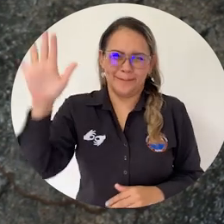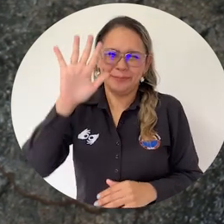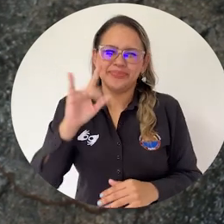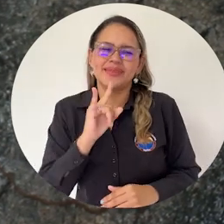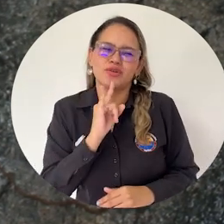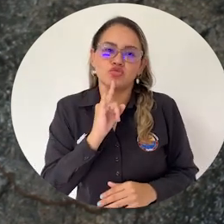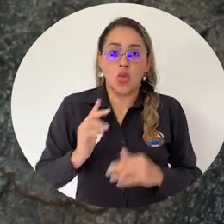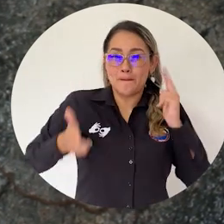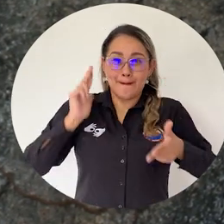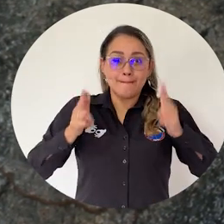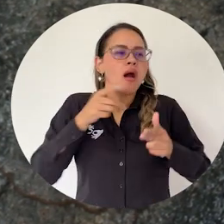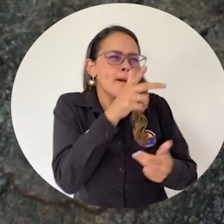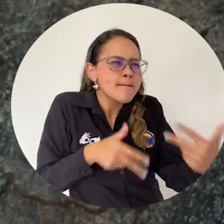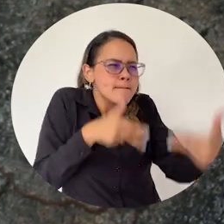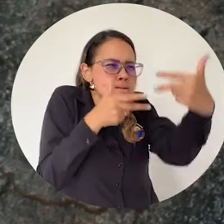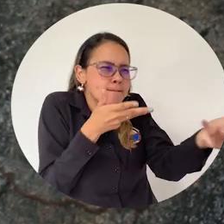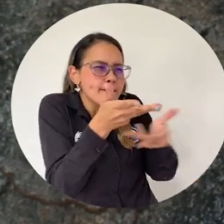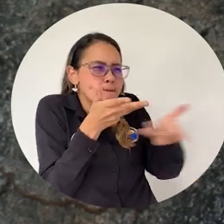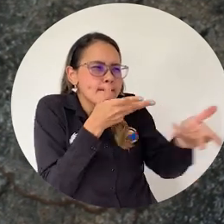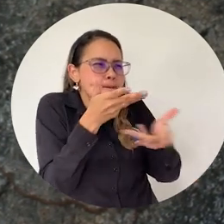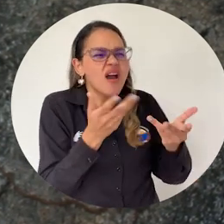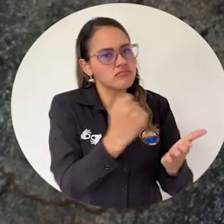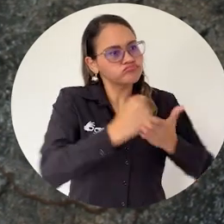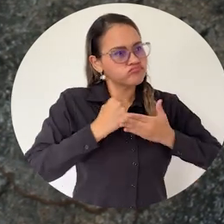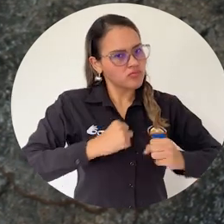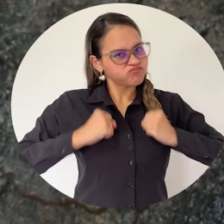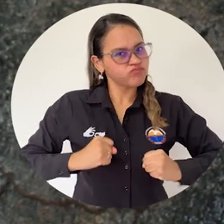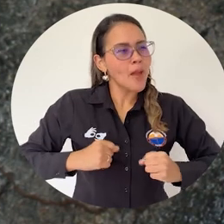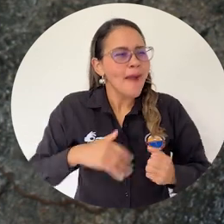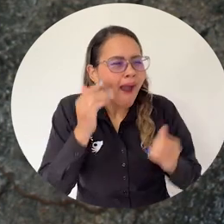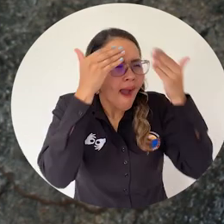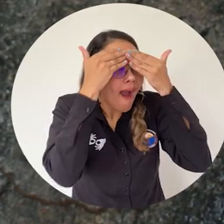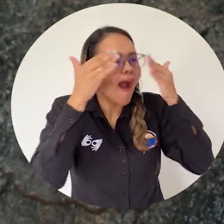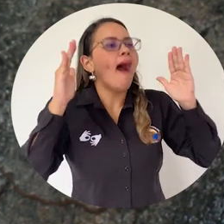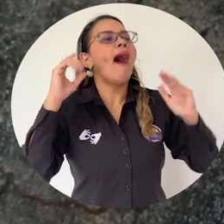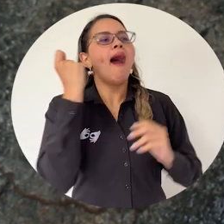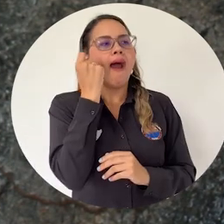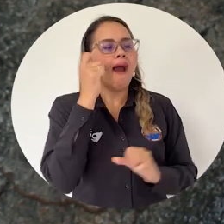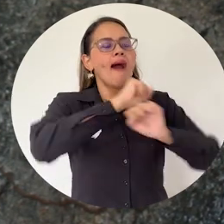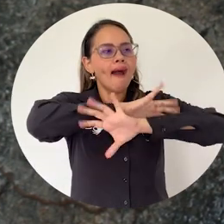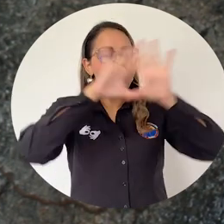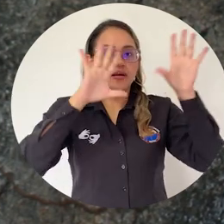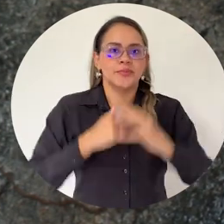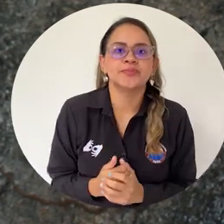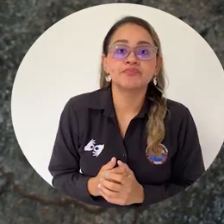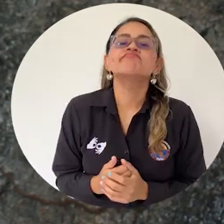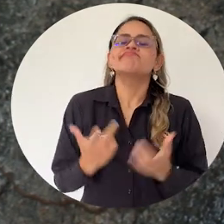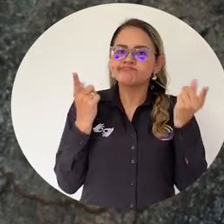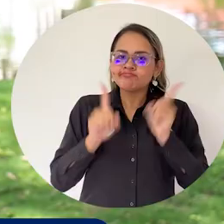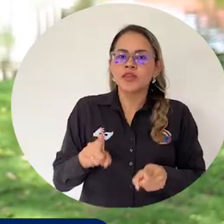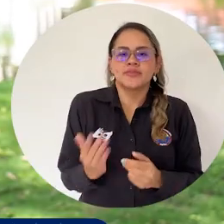Texas en Estados Unidos, facilitan la inclusión de investigadores y docentes invitados que ayudan a tener pues un panorama más amplio de lo que